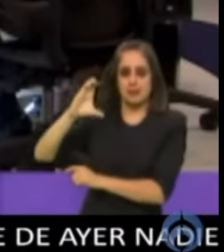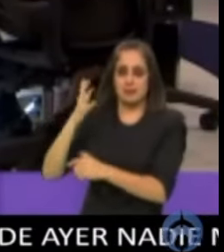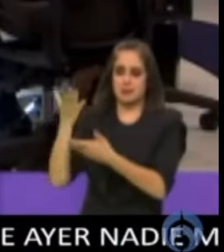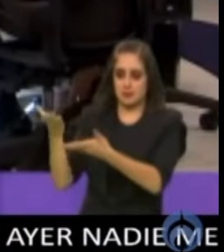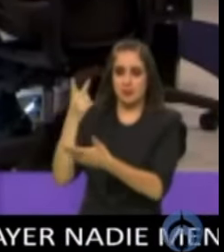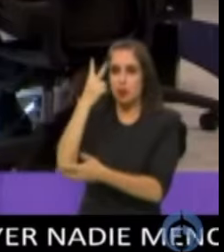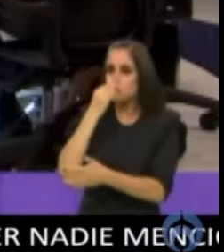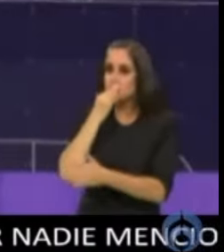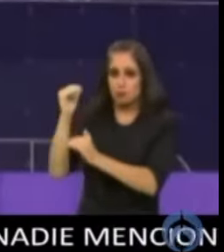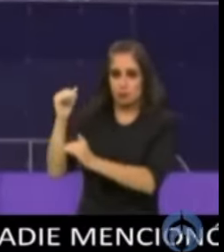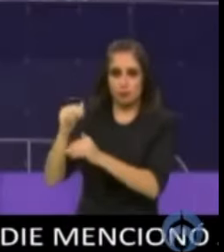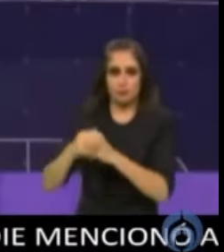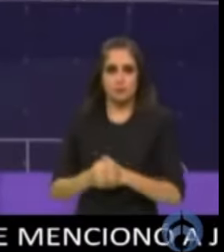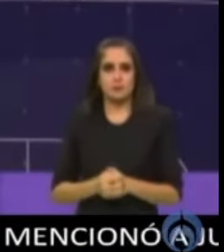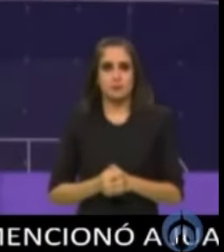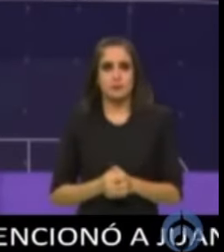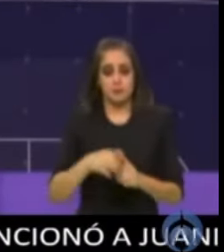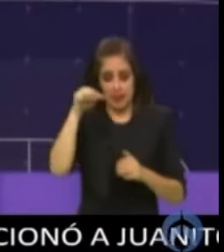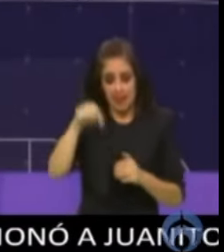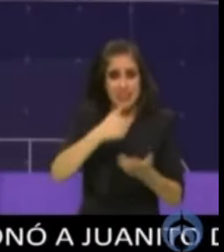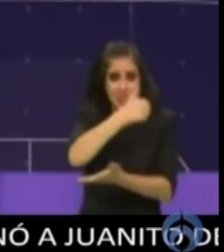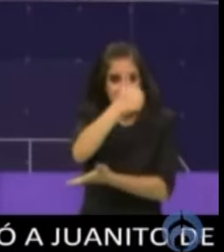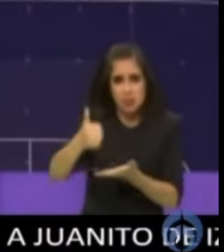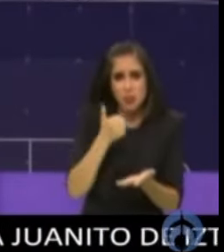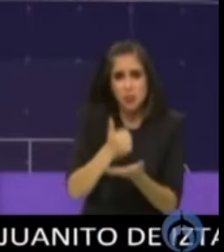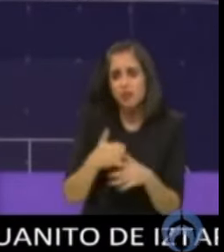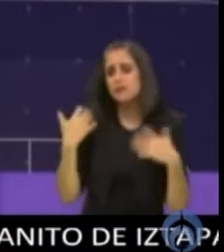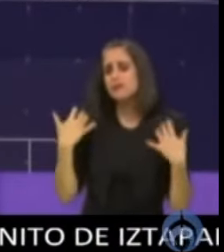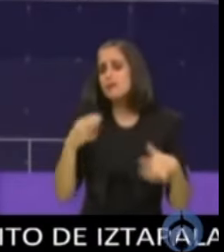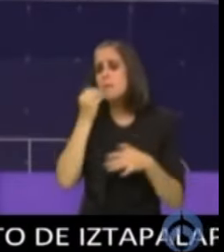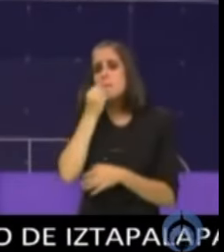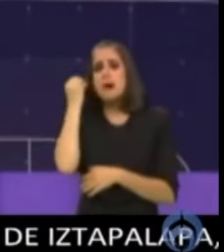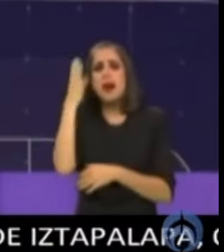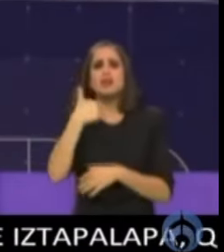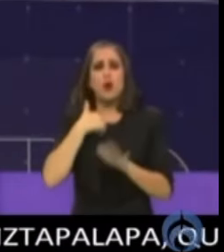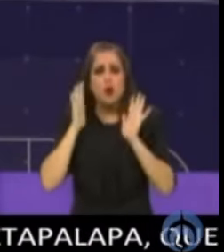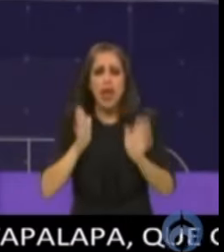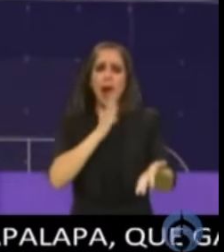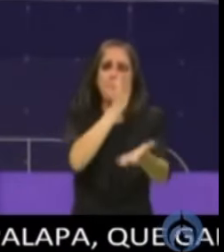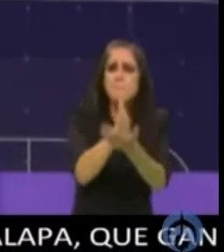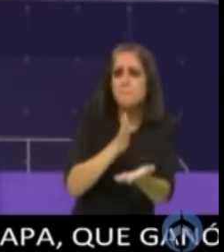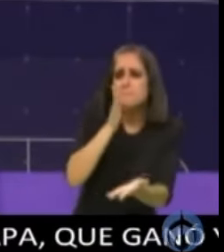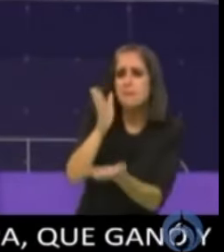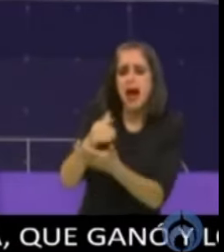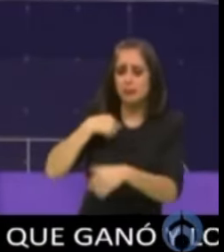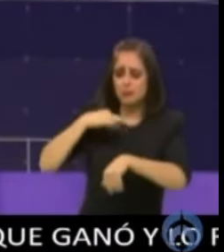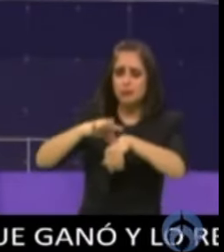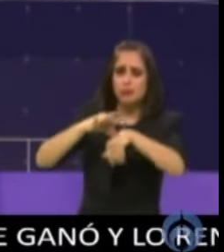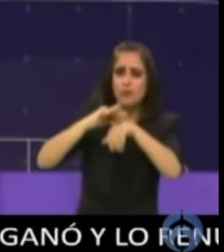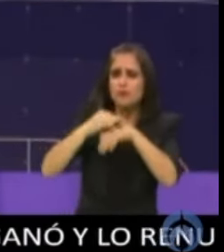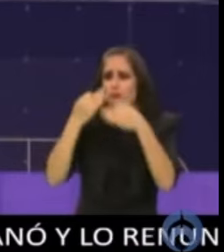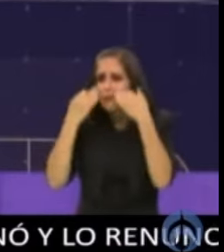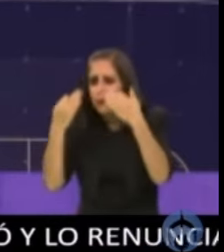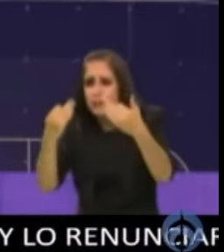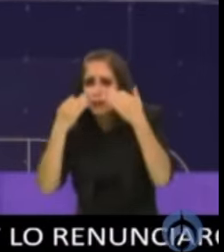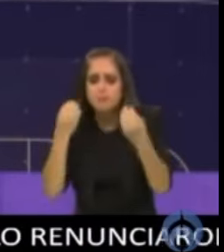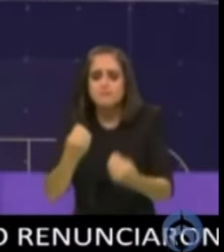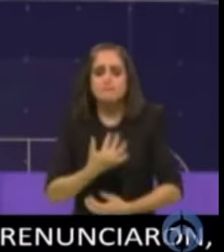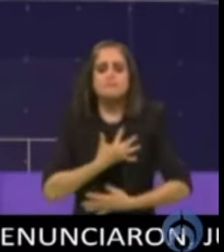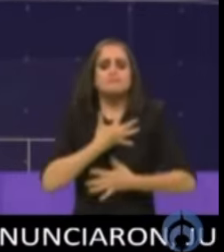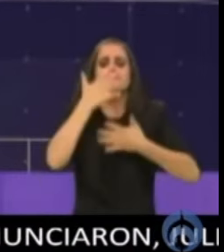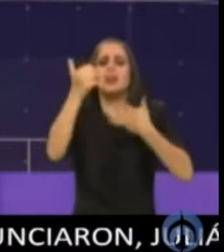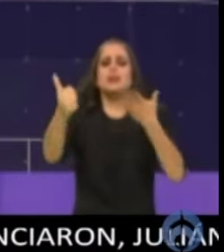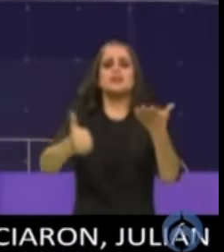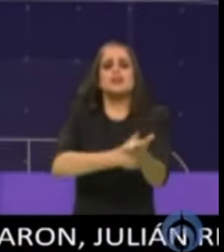de los ataques y de las críticas de los otros candidatos. No obstante, sí hubo